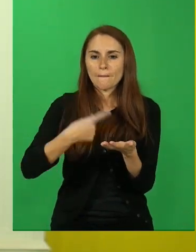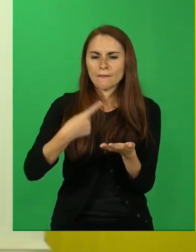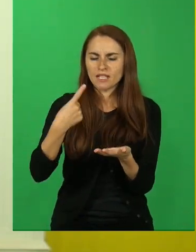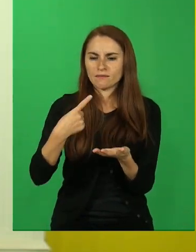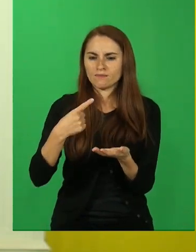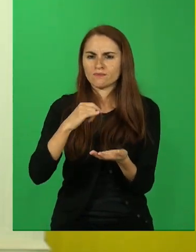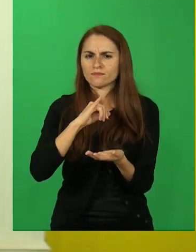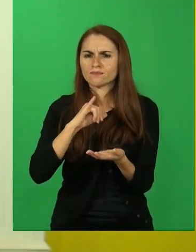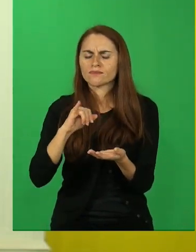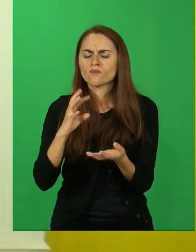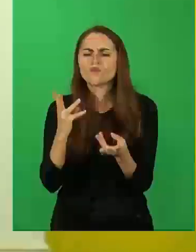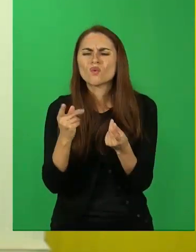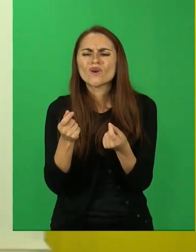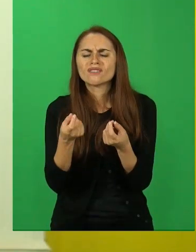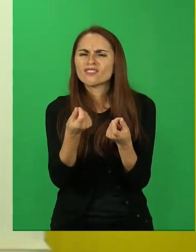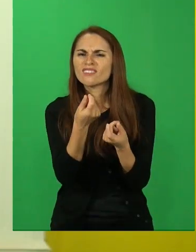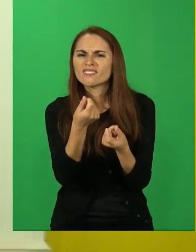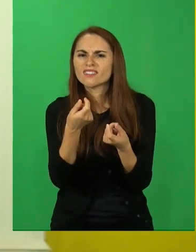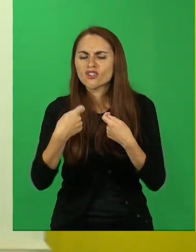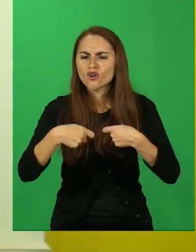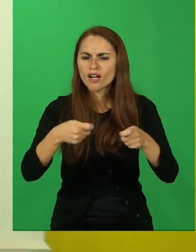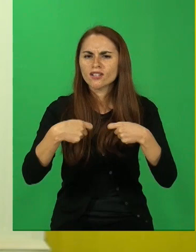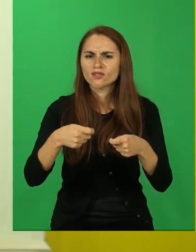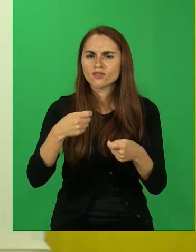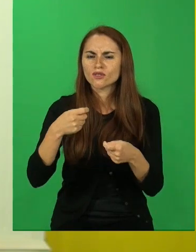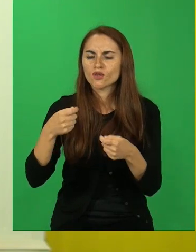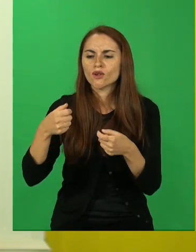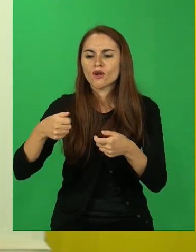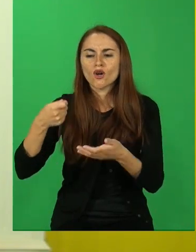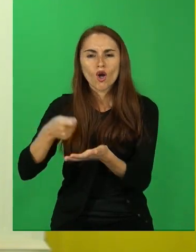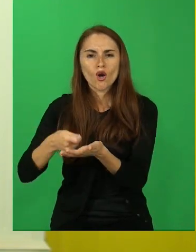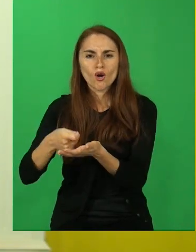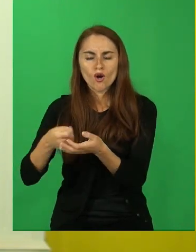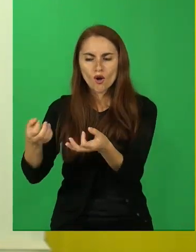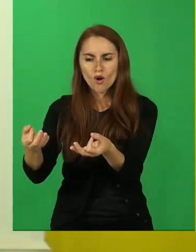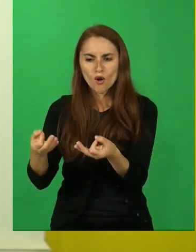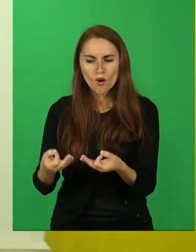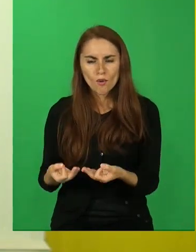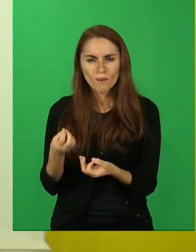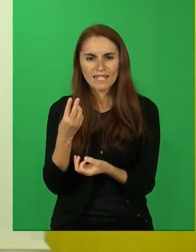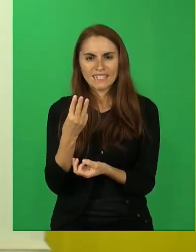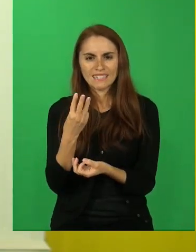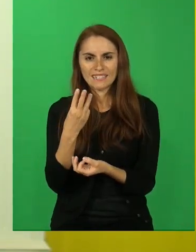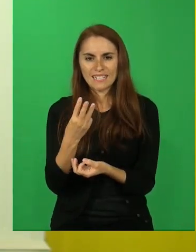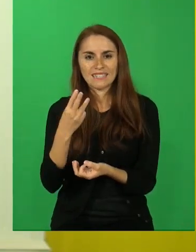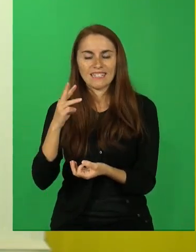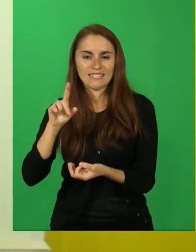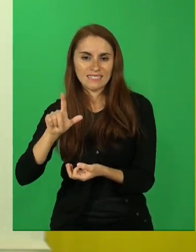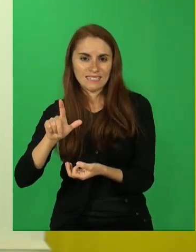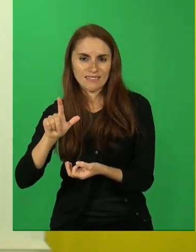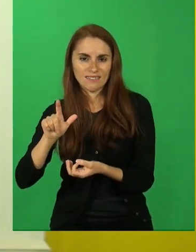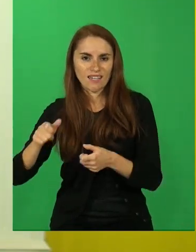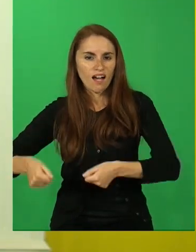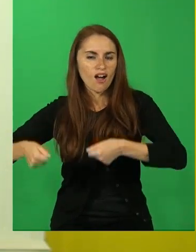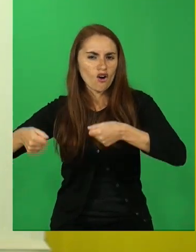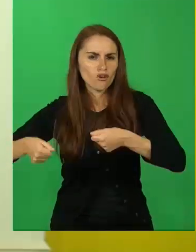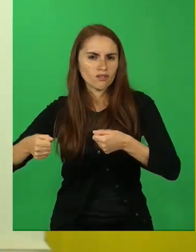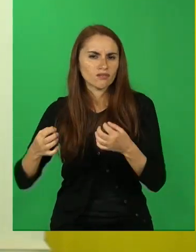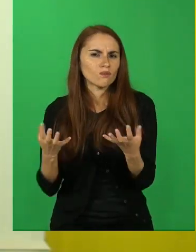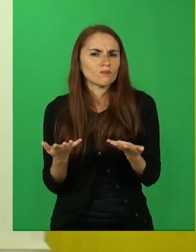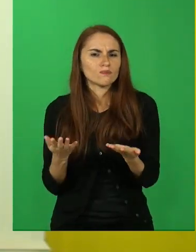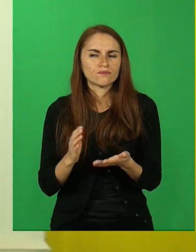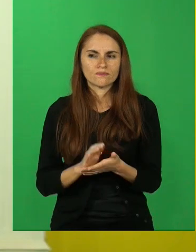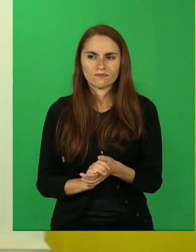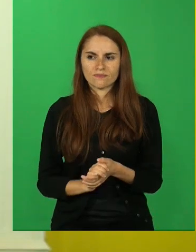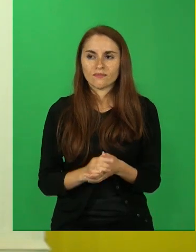los 37 cajones? Ese es el problema A. Vamos con el problema B.